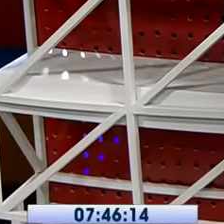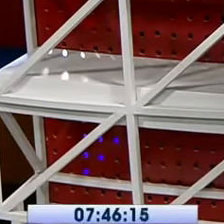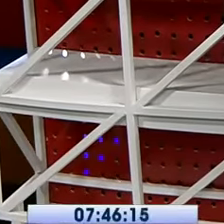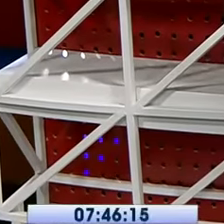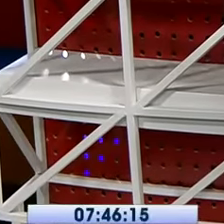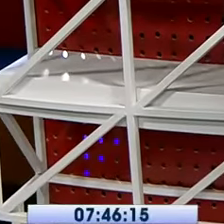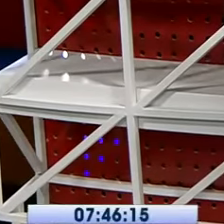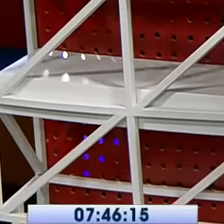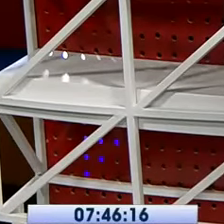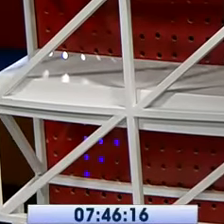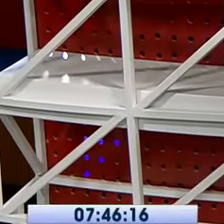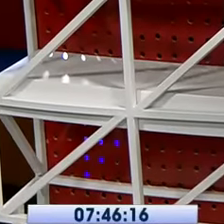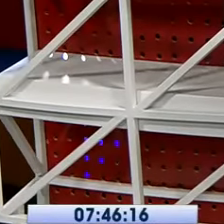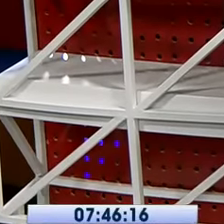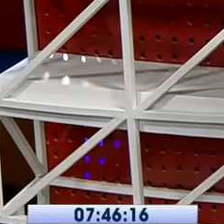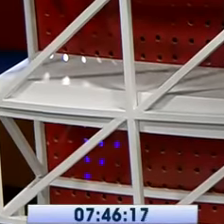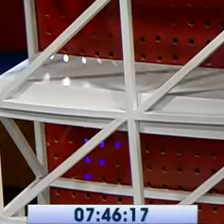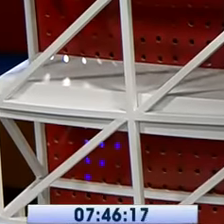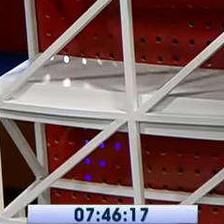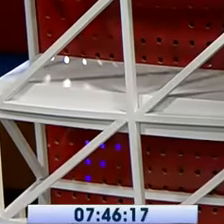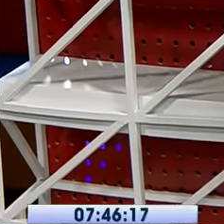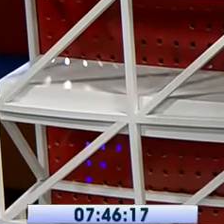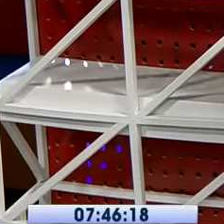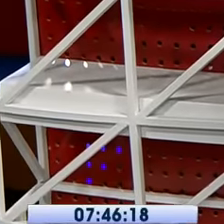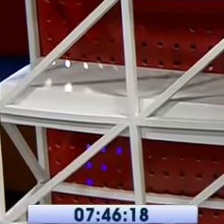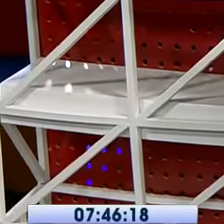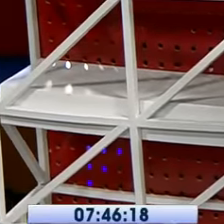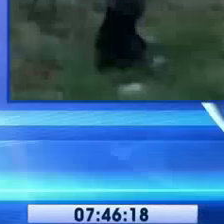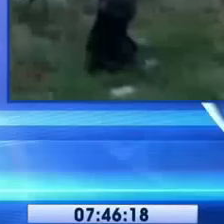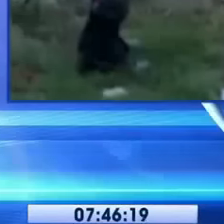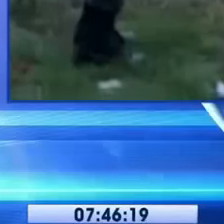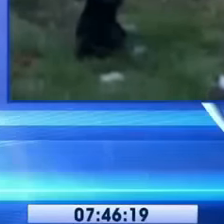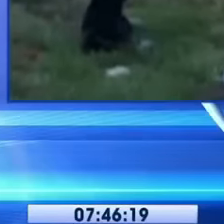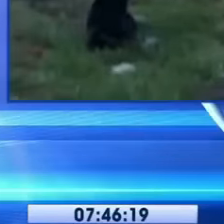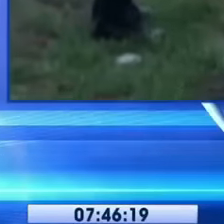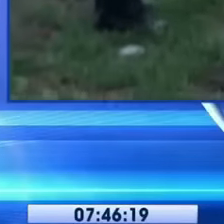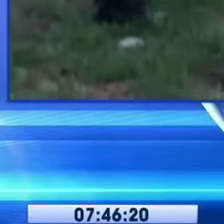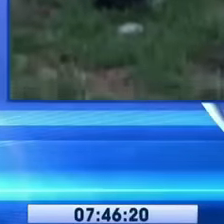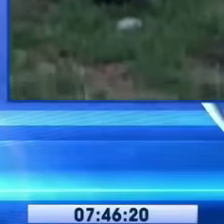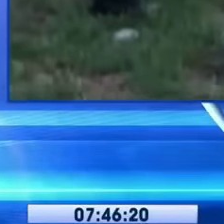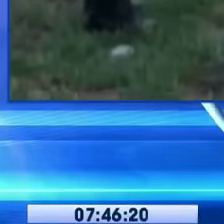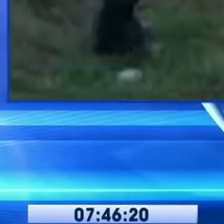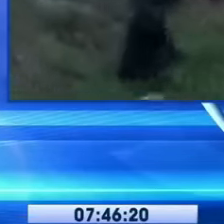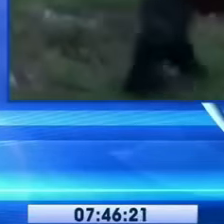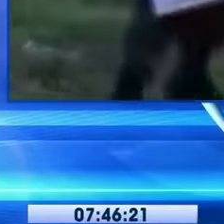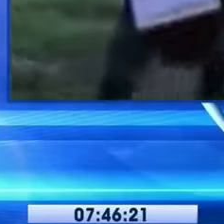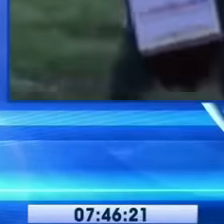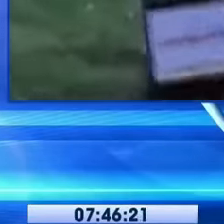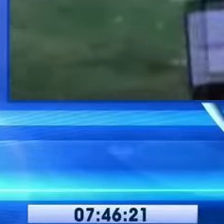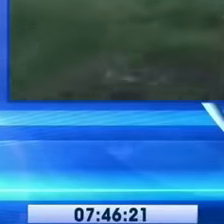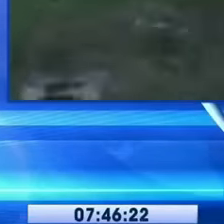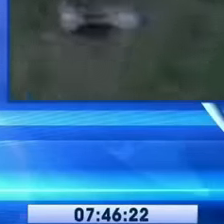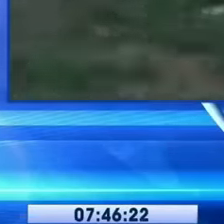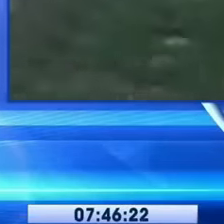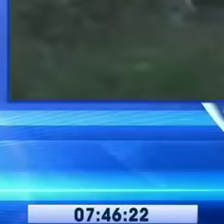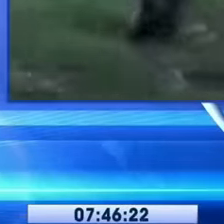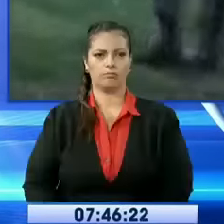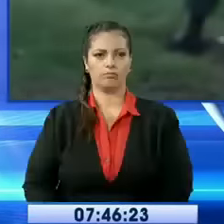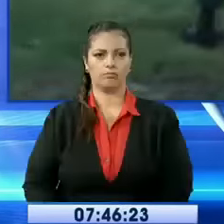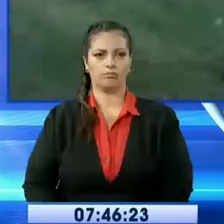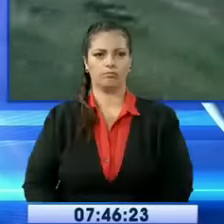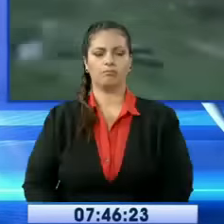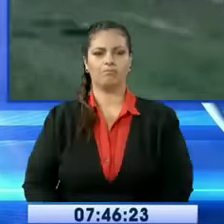los paracaidistas del país. Bueno, todos quienes estamos en servicio pasivo también y fuimos paracaidistas, no nos terminamos de recuperar